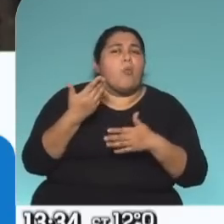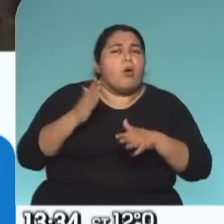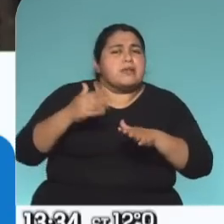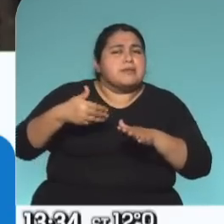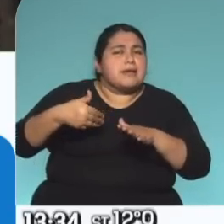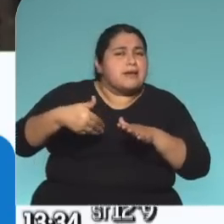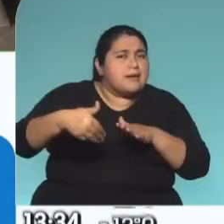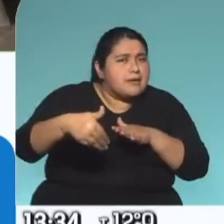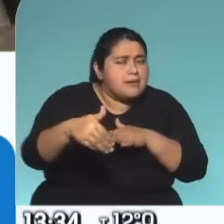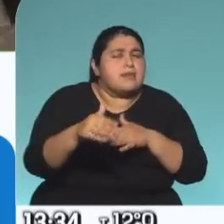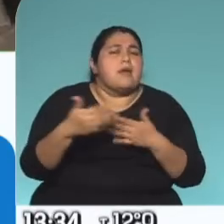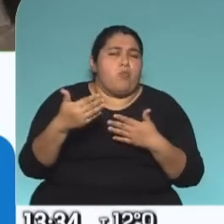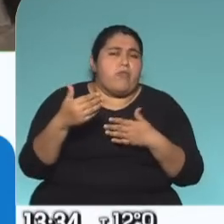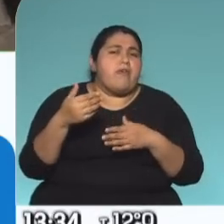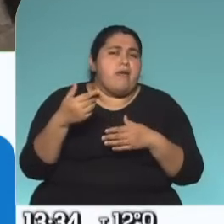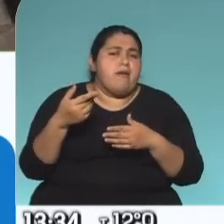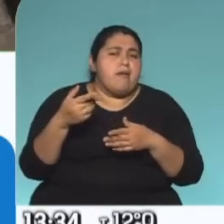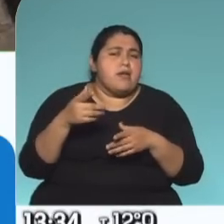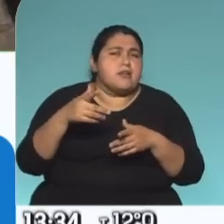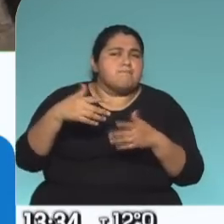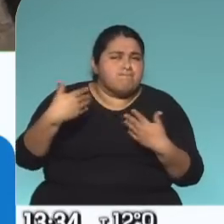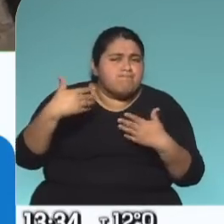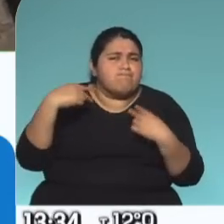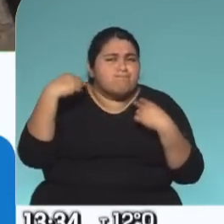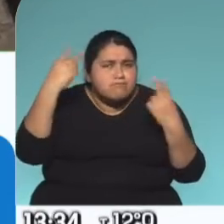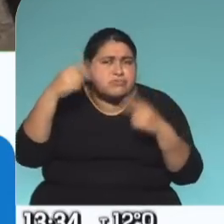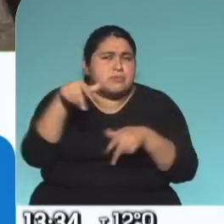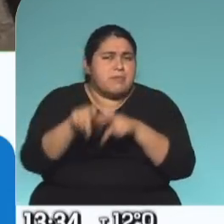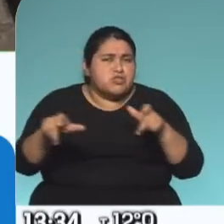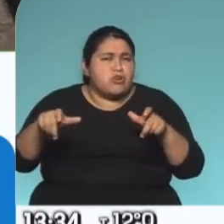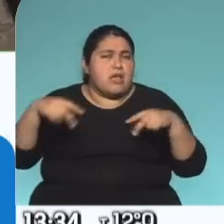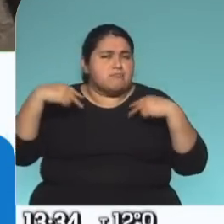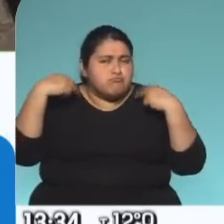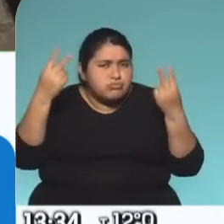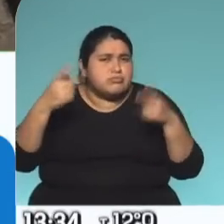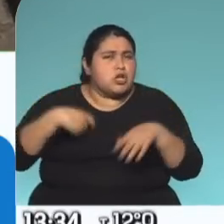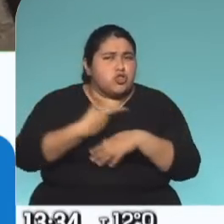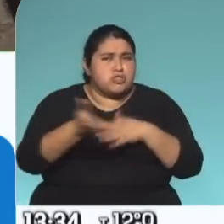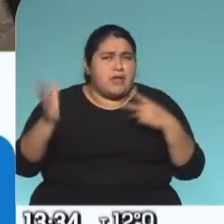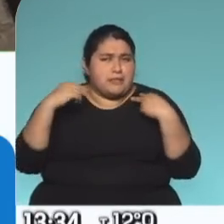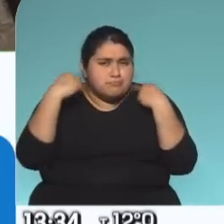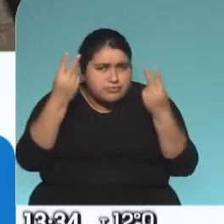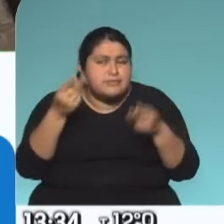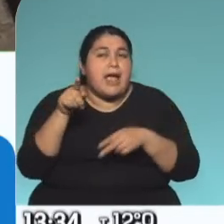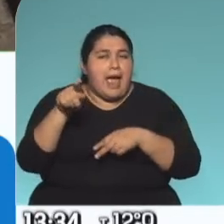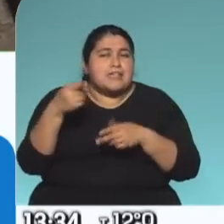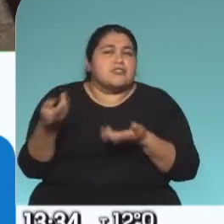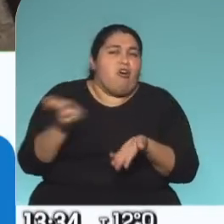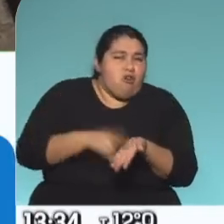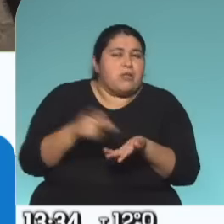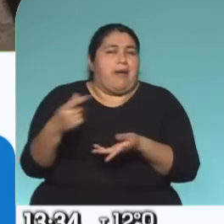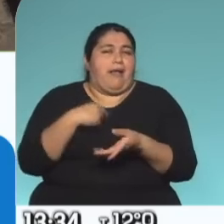provocar convulsión social, y en esa lógica intentan polarizar otra vez